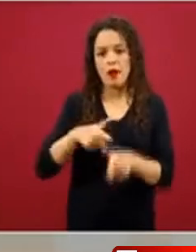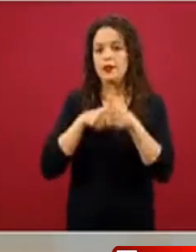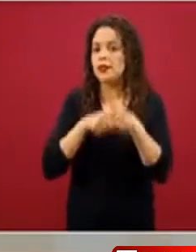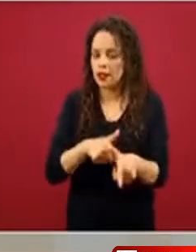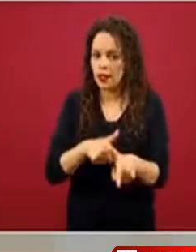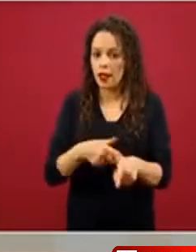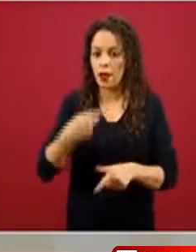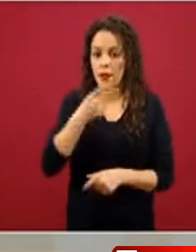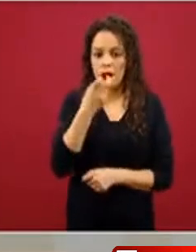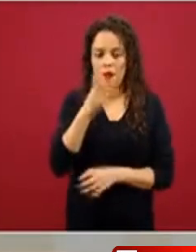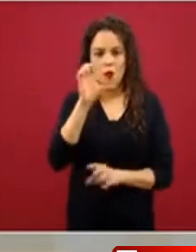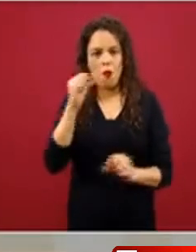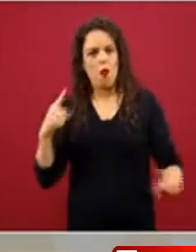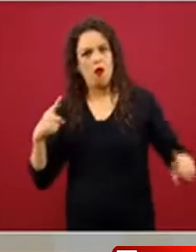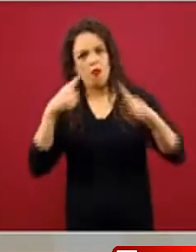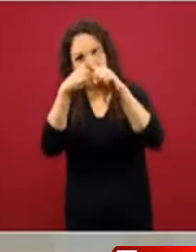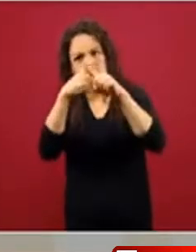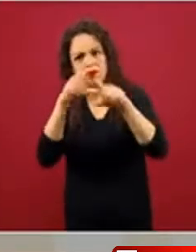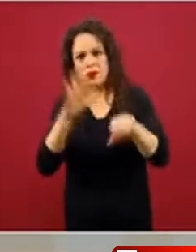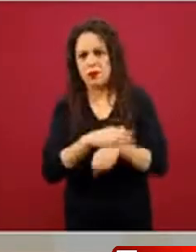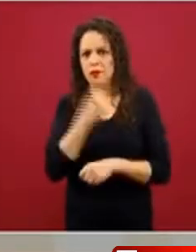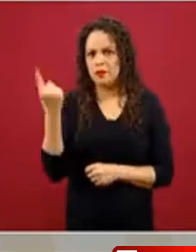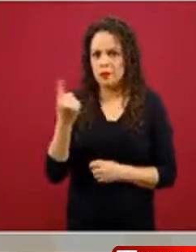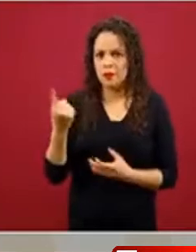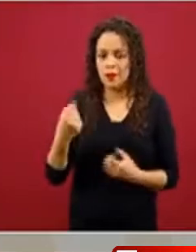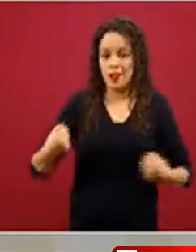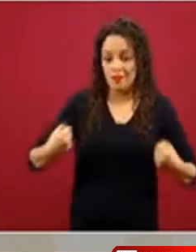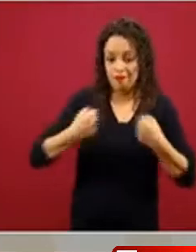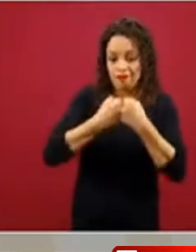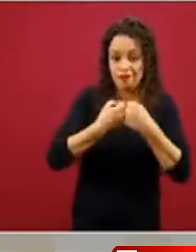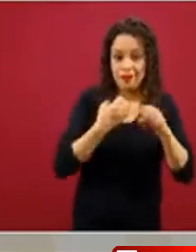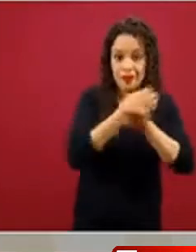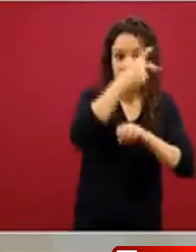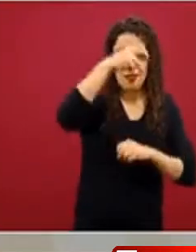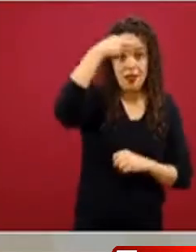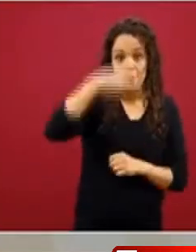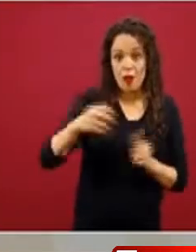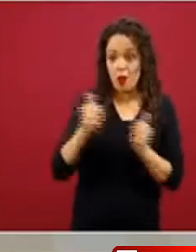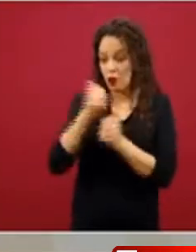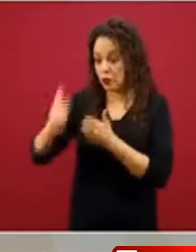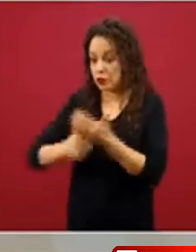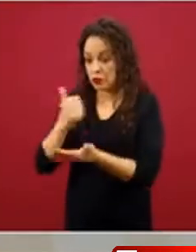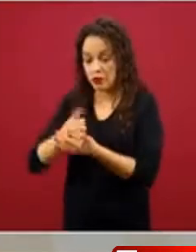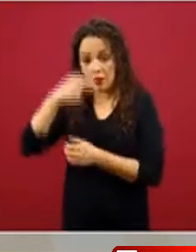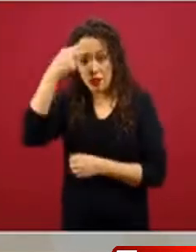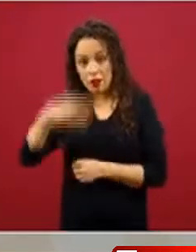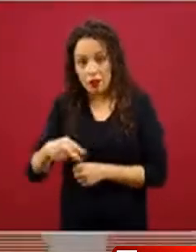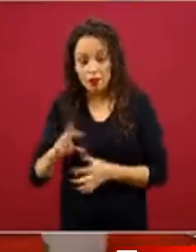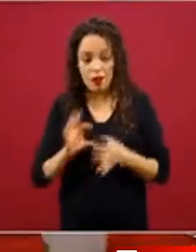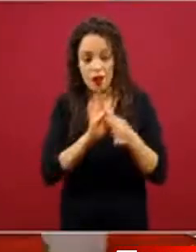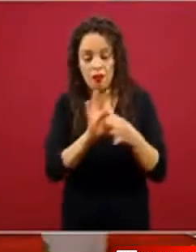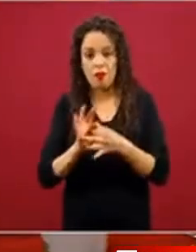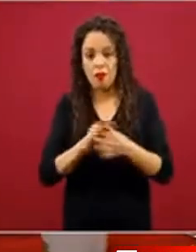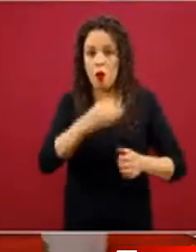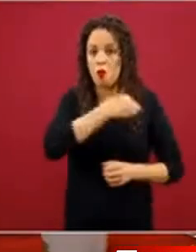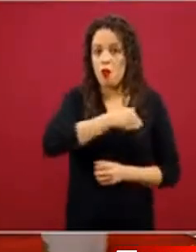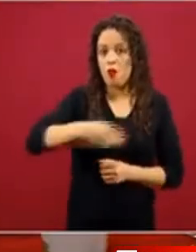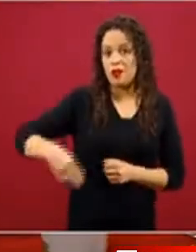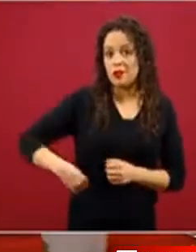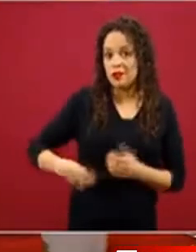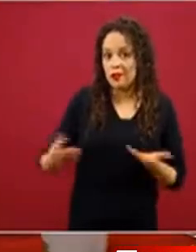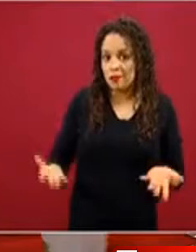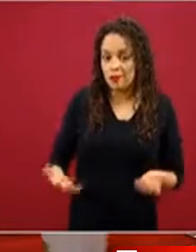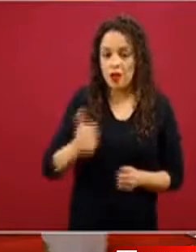de contradicción, dado que el Valle de México es una zona conurbada en la que participan municipios del Estado de México y